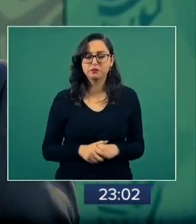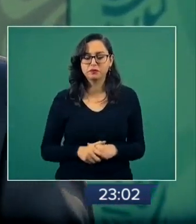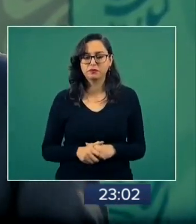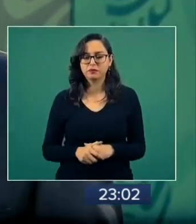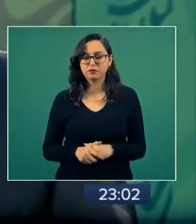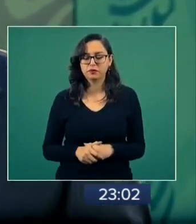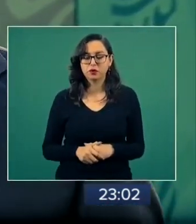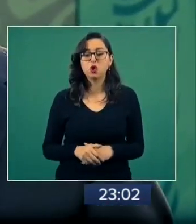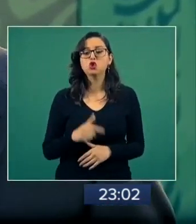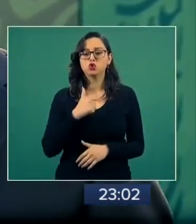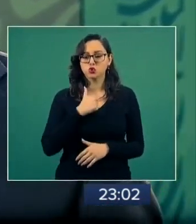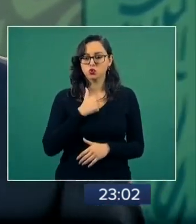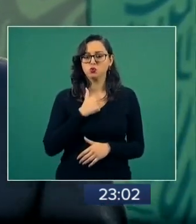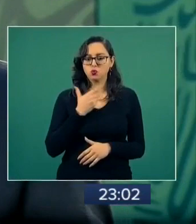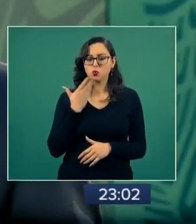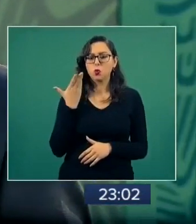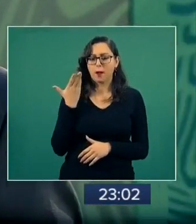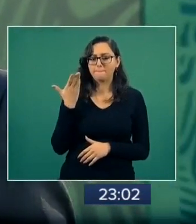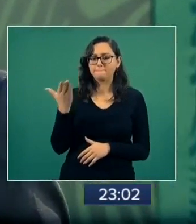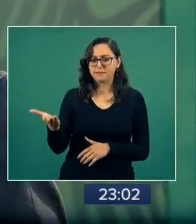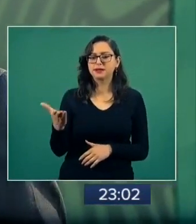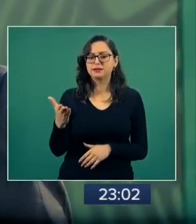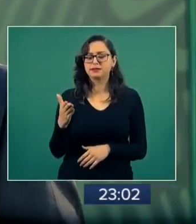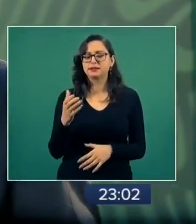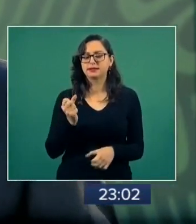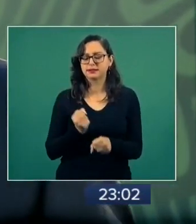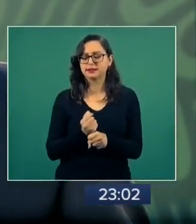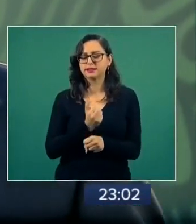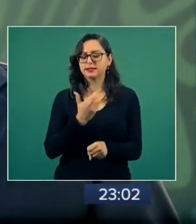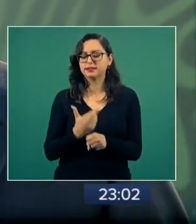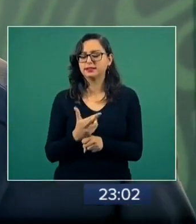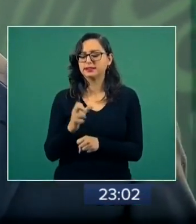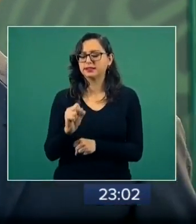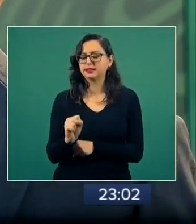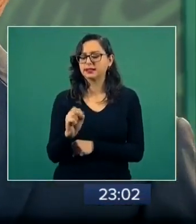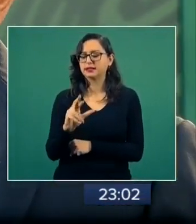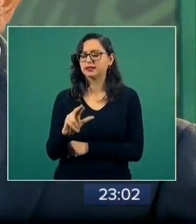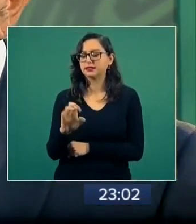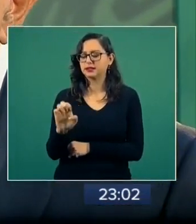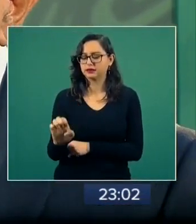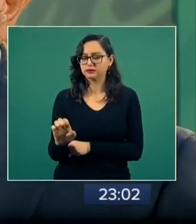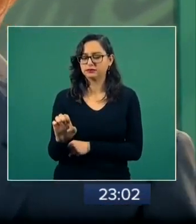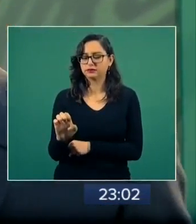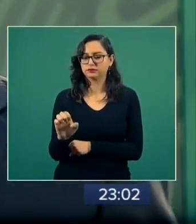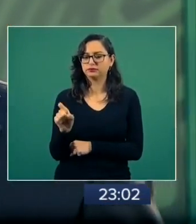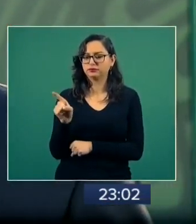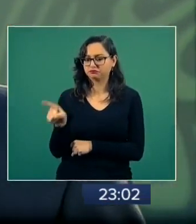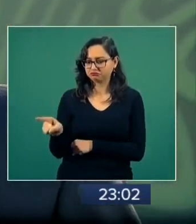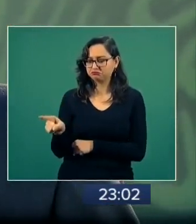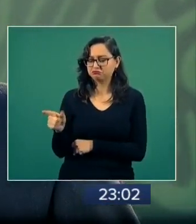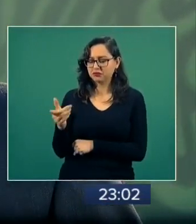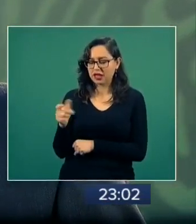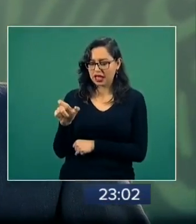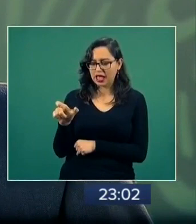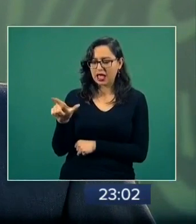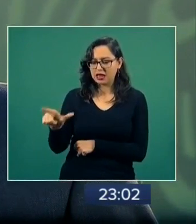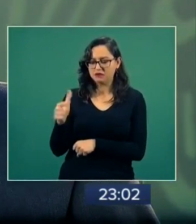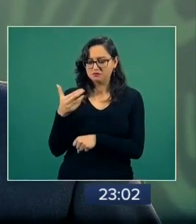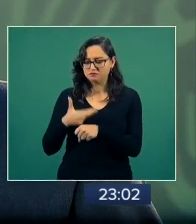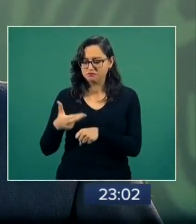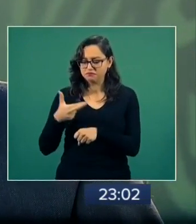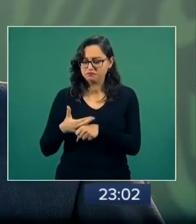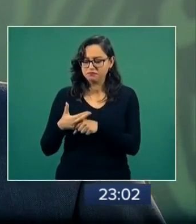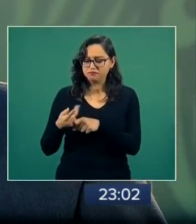pedirle al secretario de relaciones exteriores que haga los trámites correspondientes